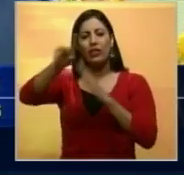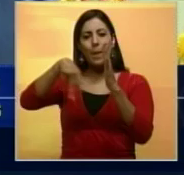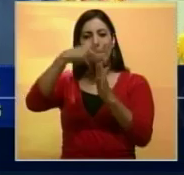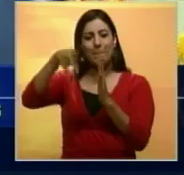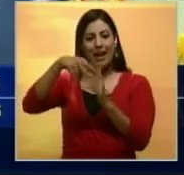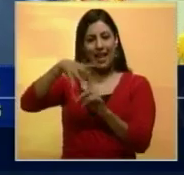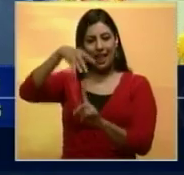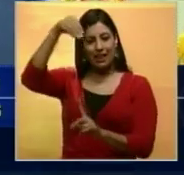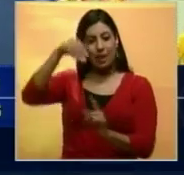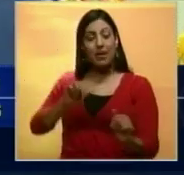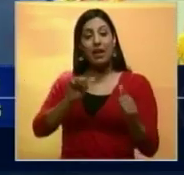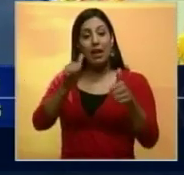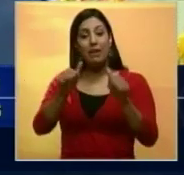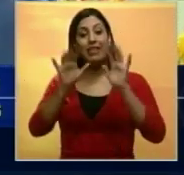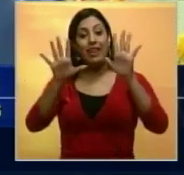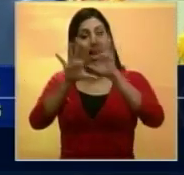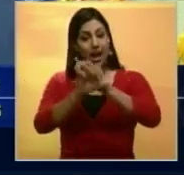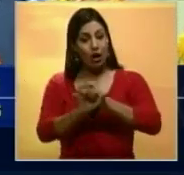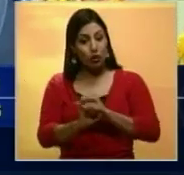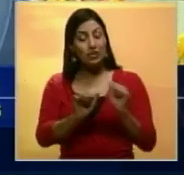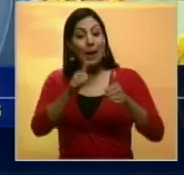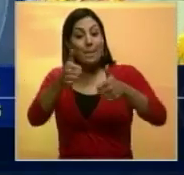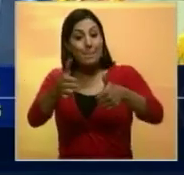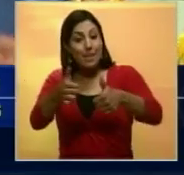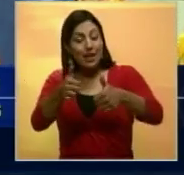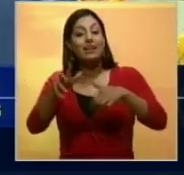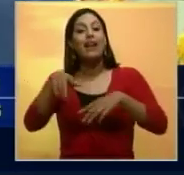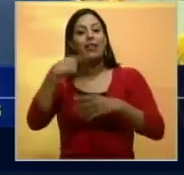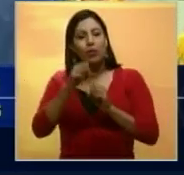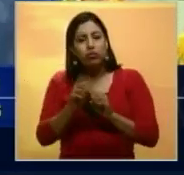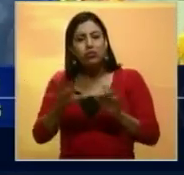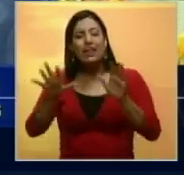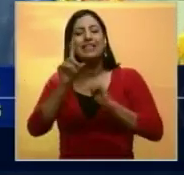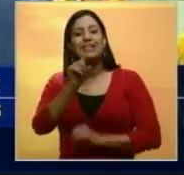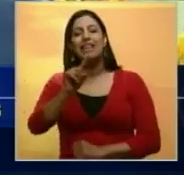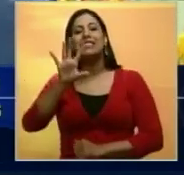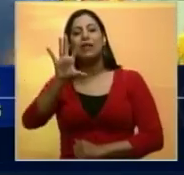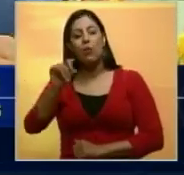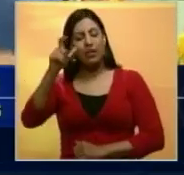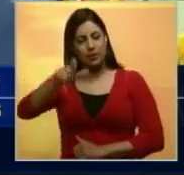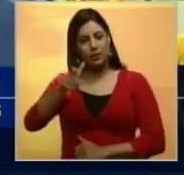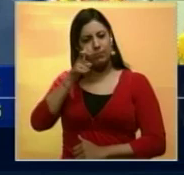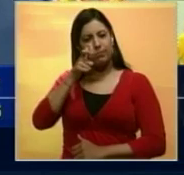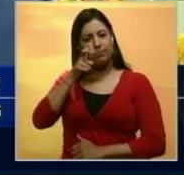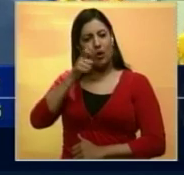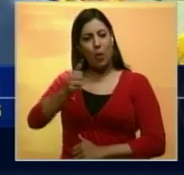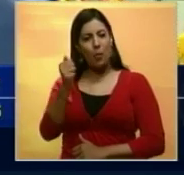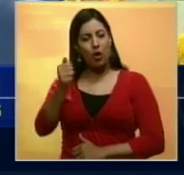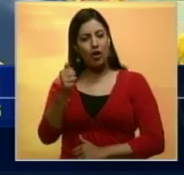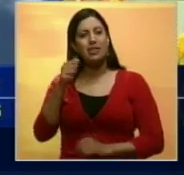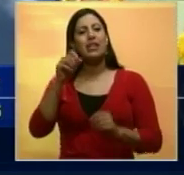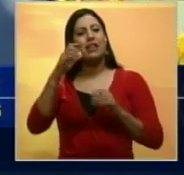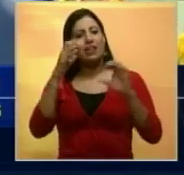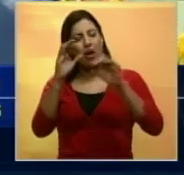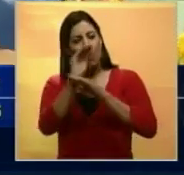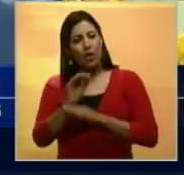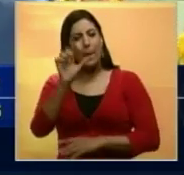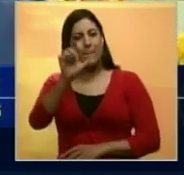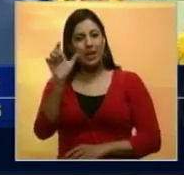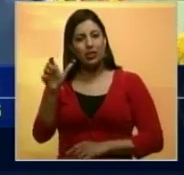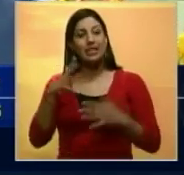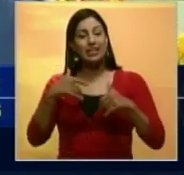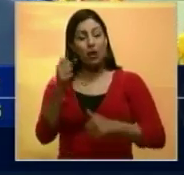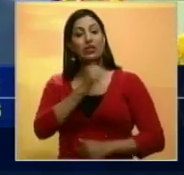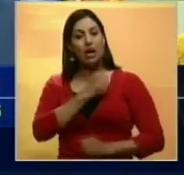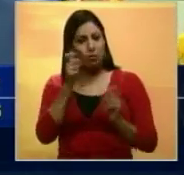Plaza Altamira a partir de las 10 de la noche, para la cual se desplegarán 150 funcionarios de la Policía, Tránsito, Protección Civil y